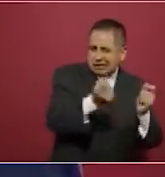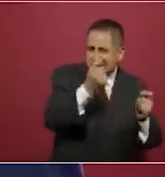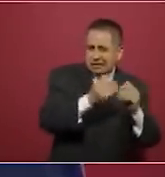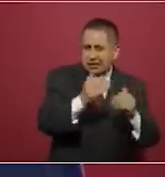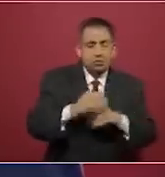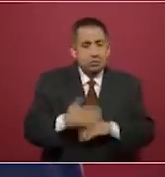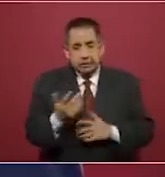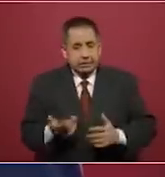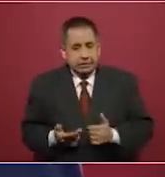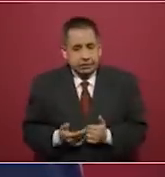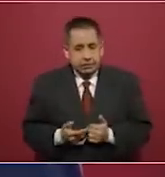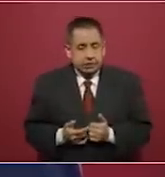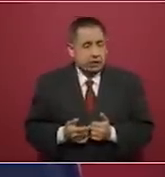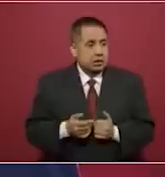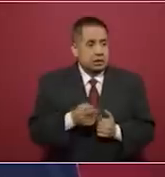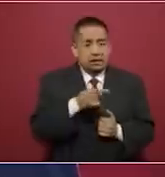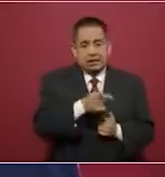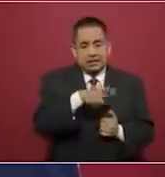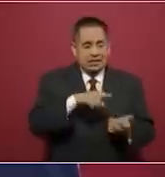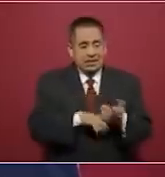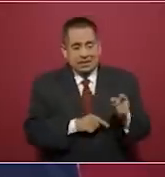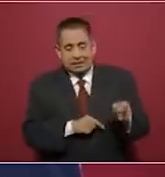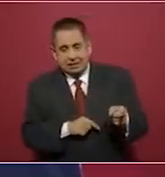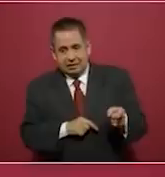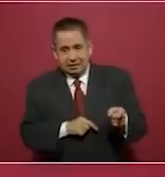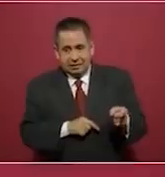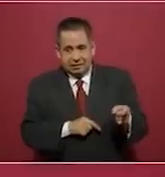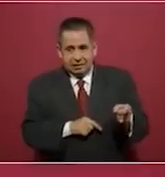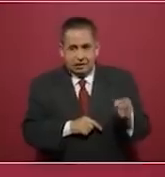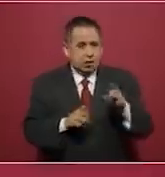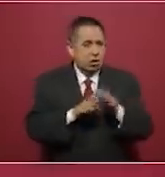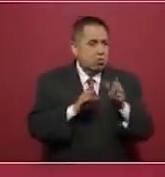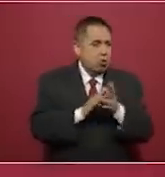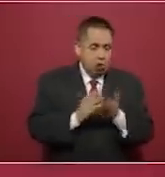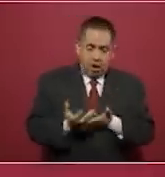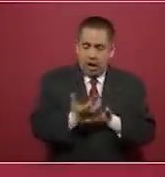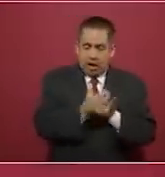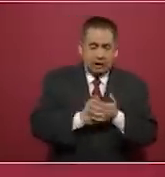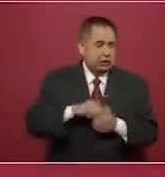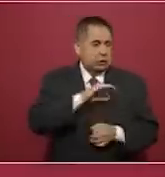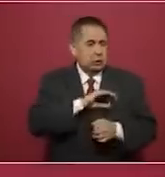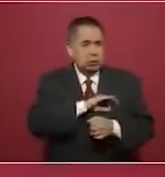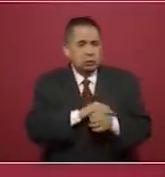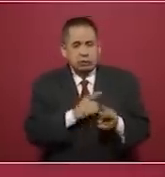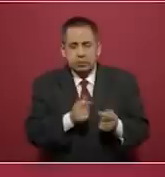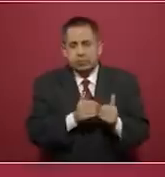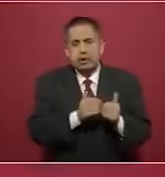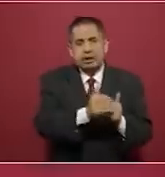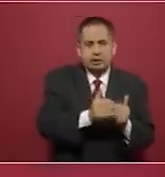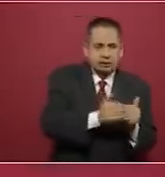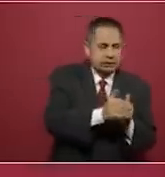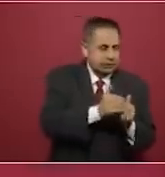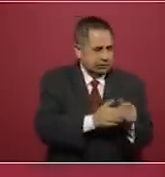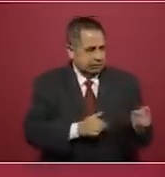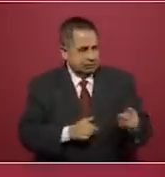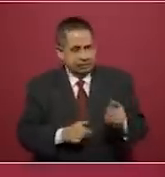porque han crecido los márgenes de utilidad de las